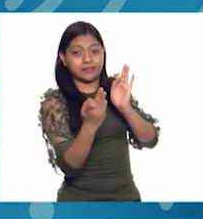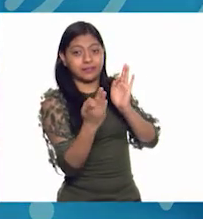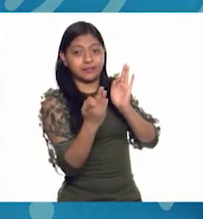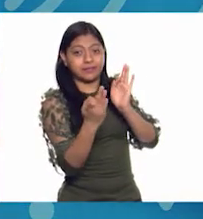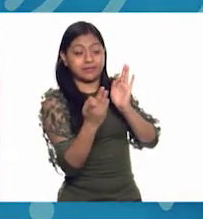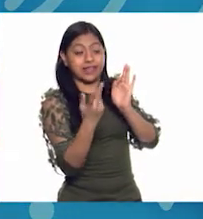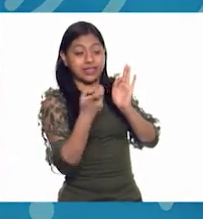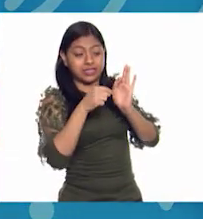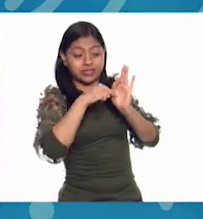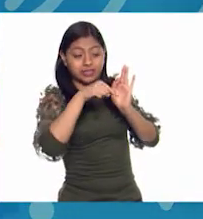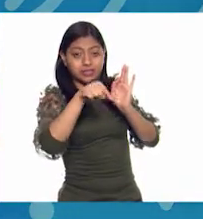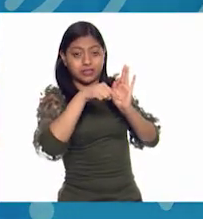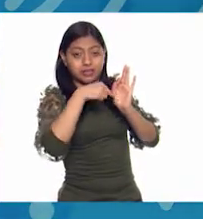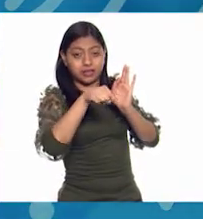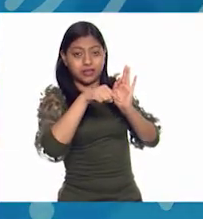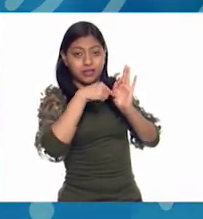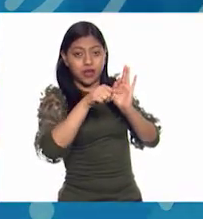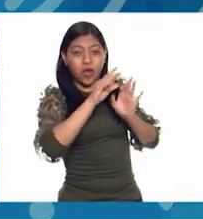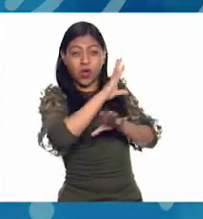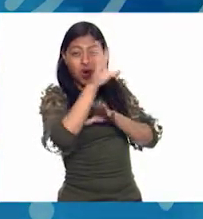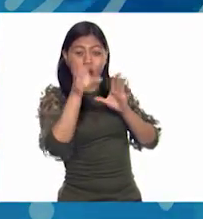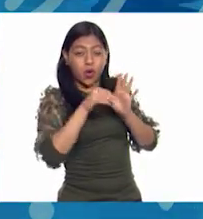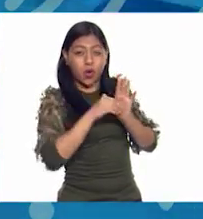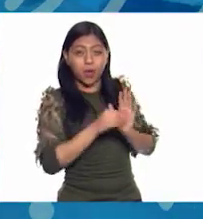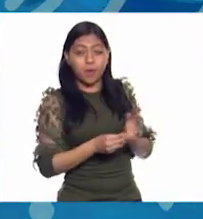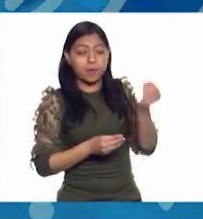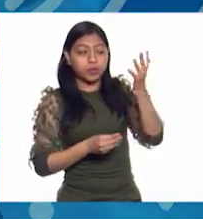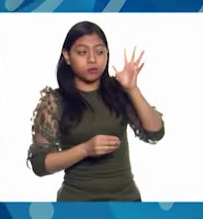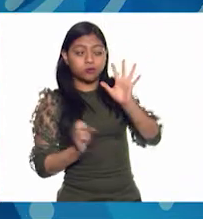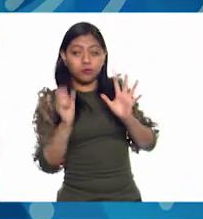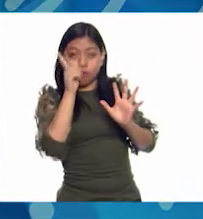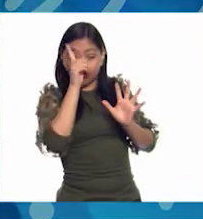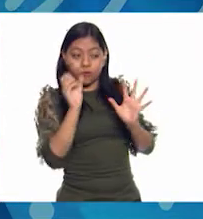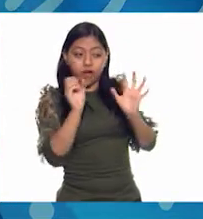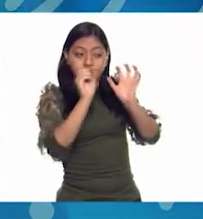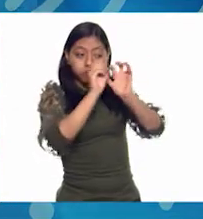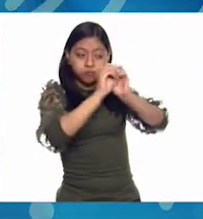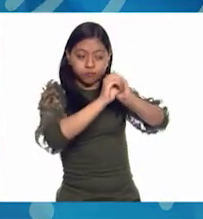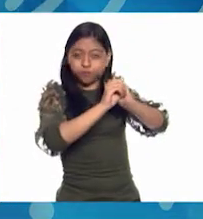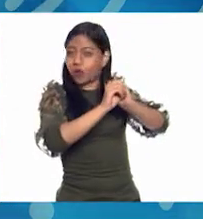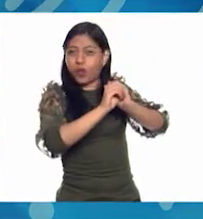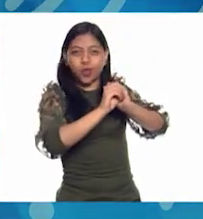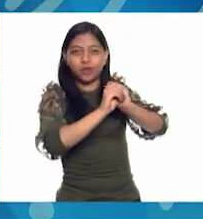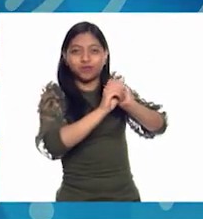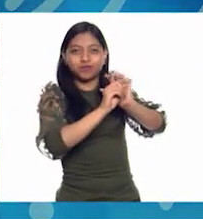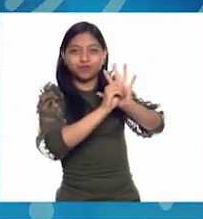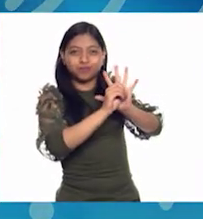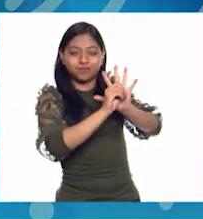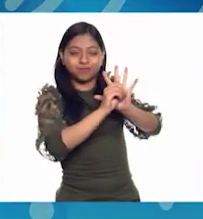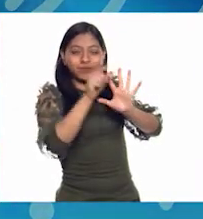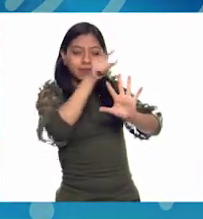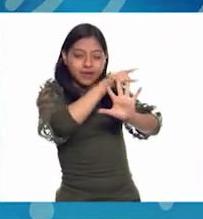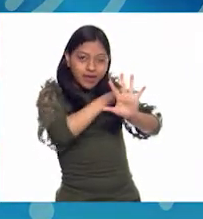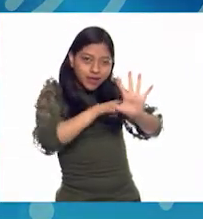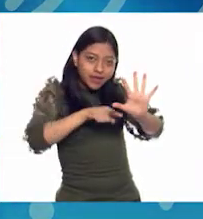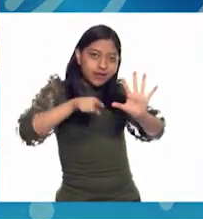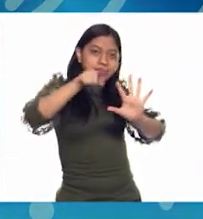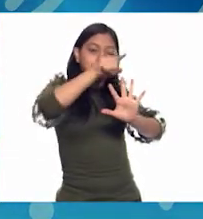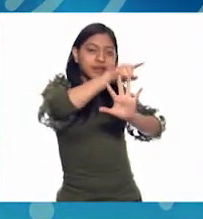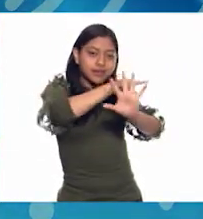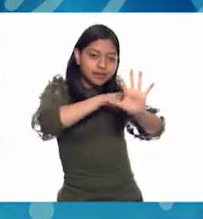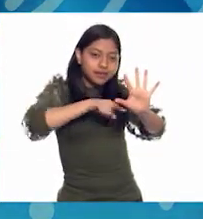sol, la luna no cubre en su totalidad la circunferencia del sol. Y se puede observar un anillo